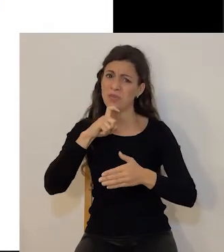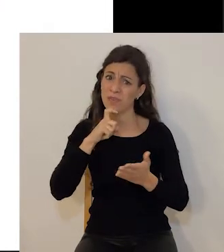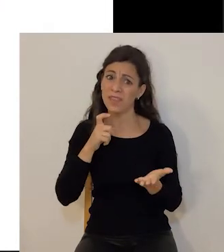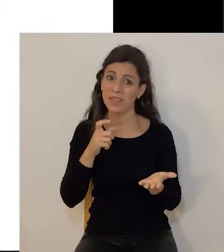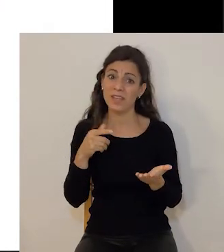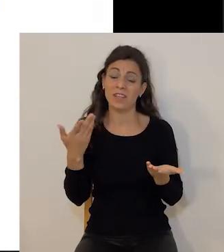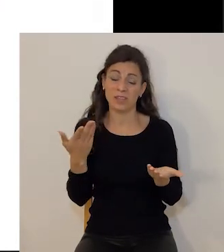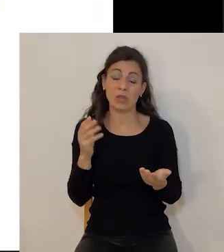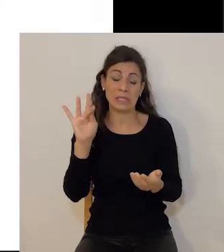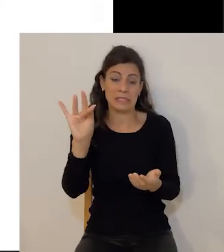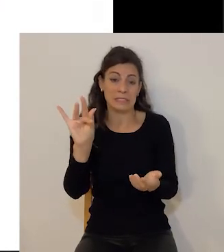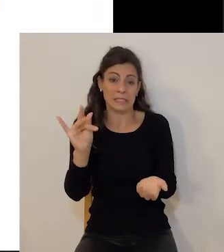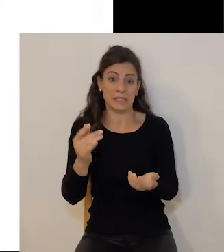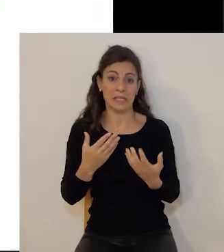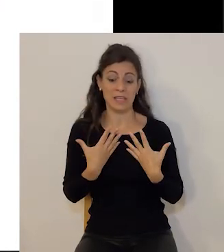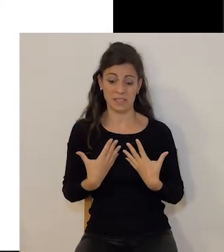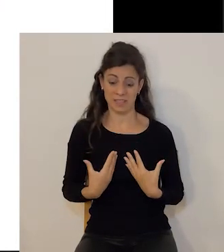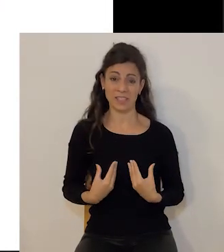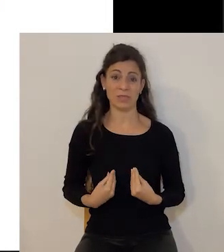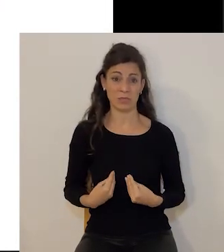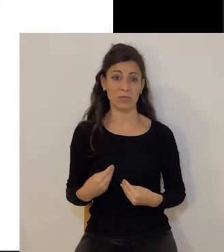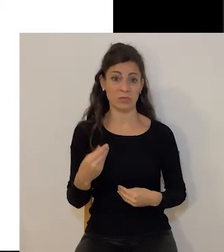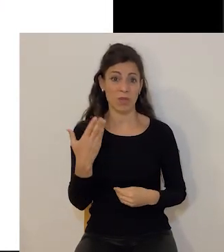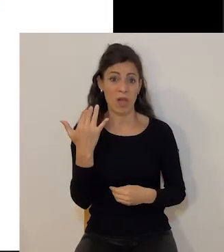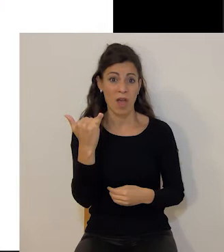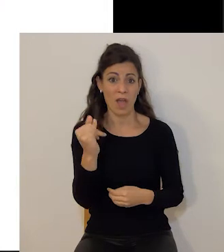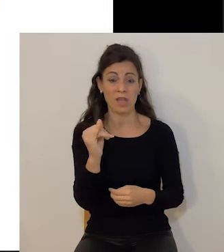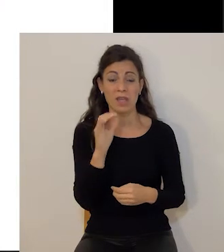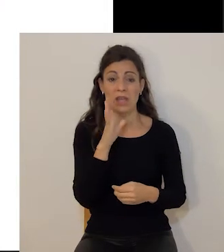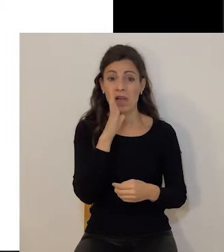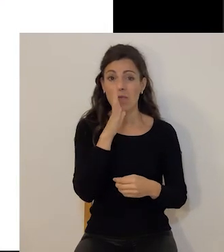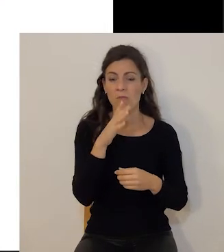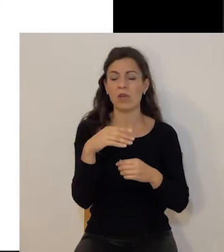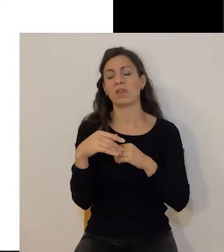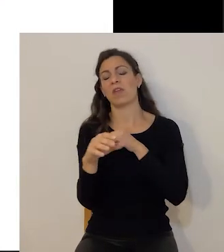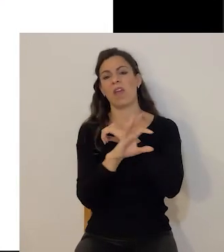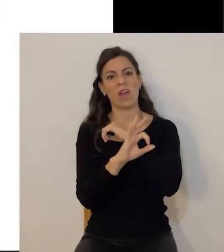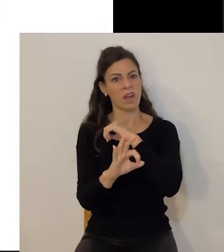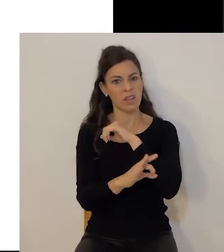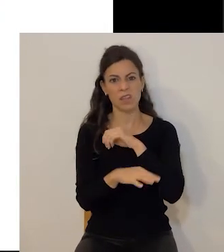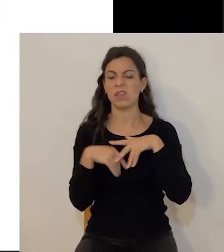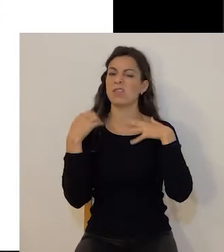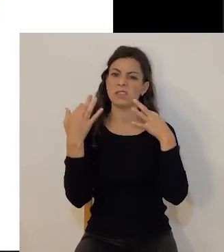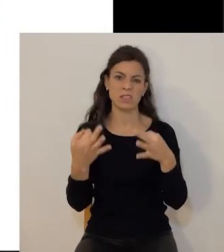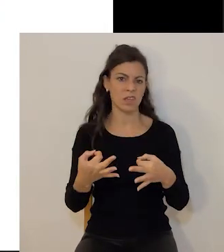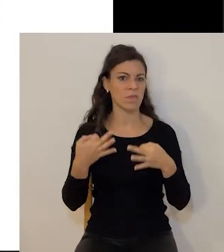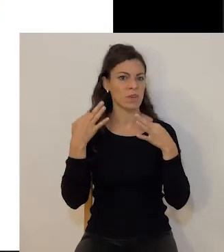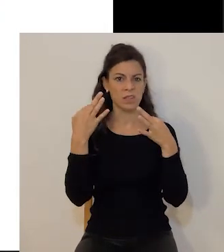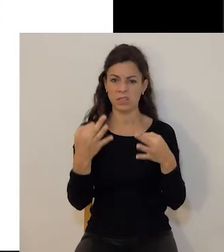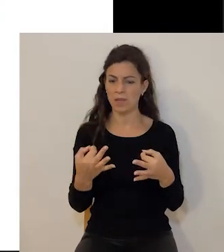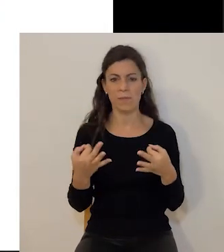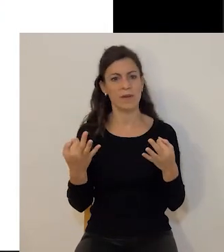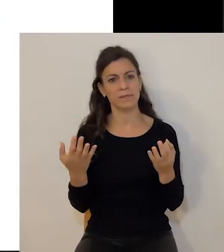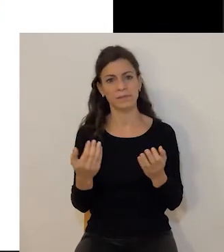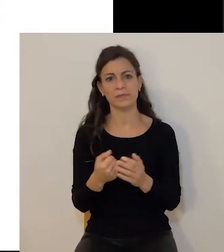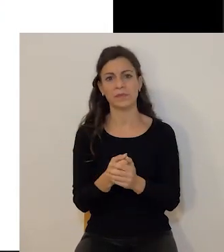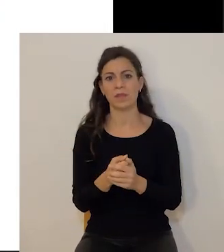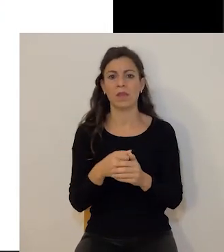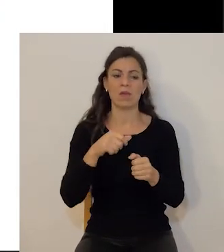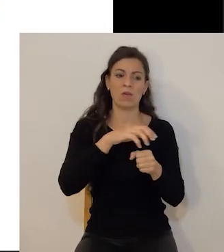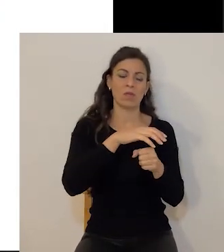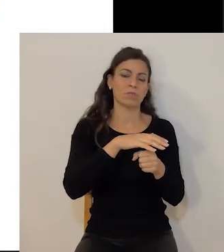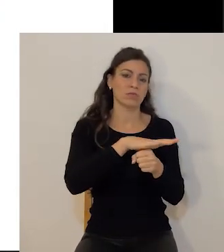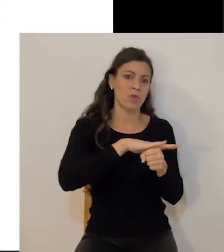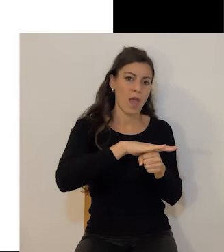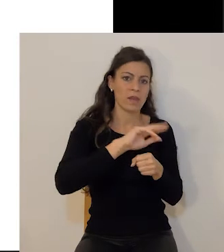sentir disgusto, pues porque tienen un abuso de tener que hacer actividades siempre con la excusa de que es que tienen que trabajar una de a